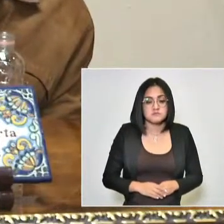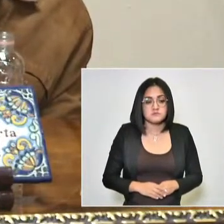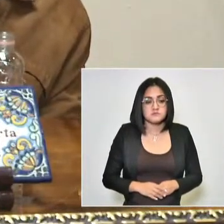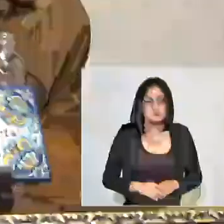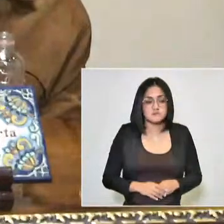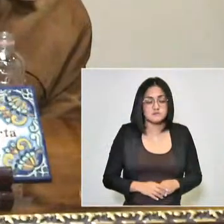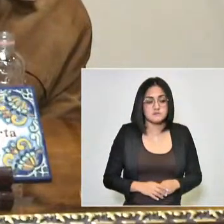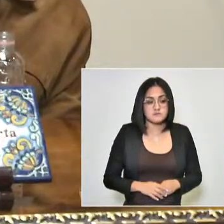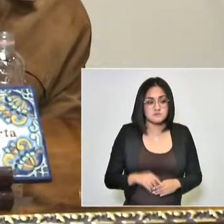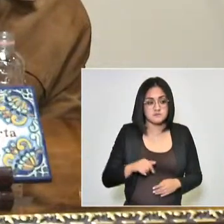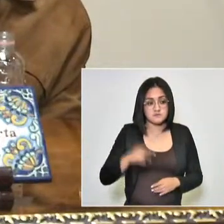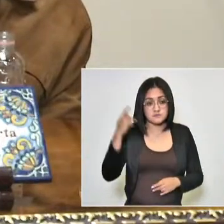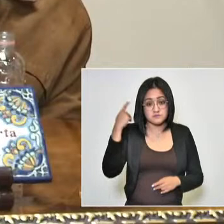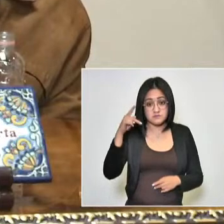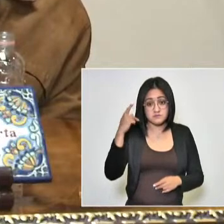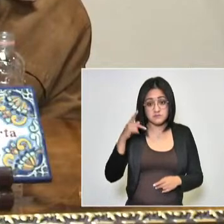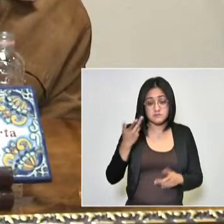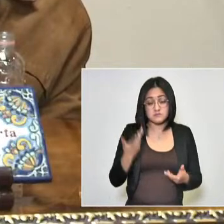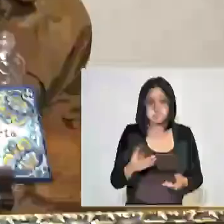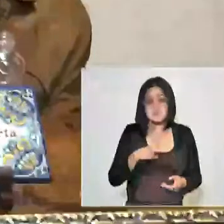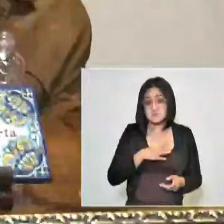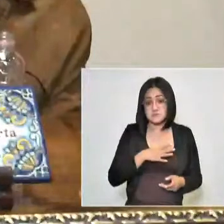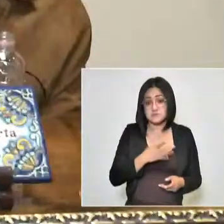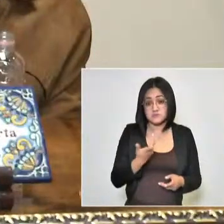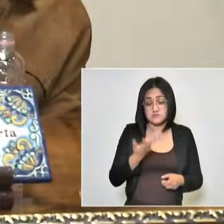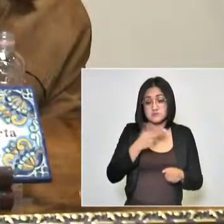Raro que en Puebla no haya un hospital municipal,